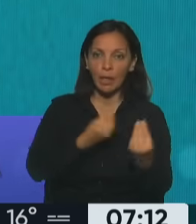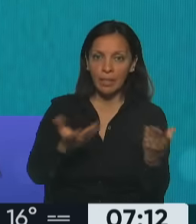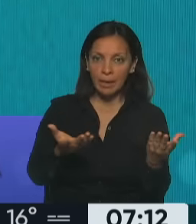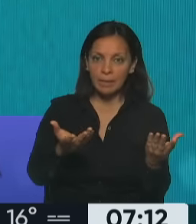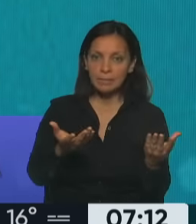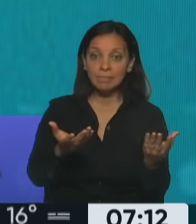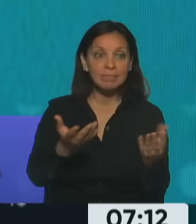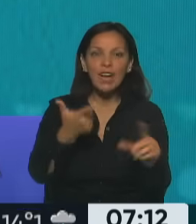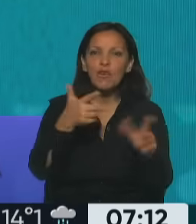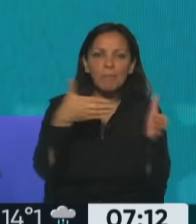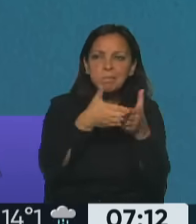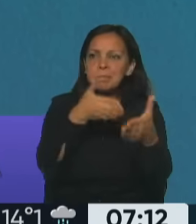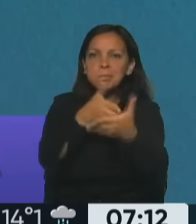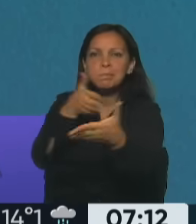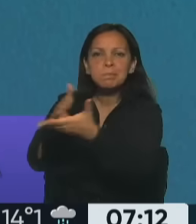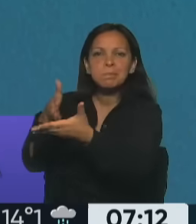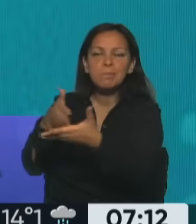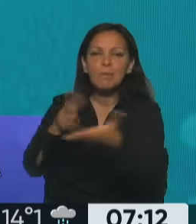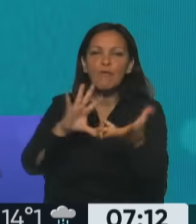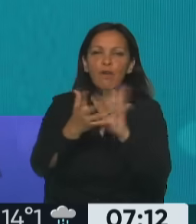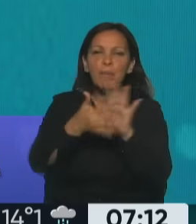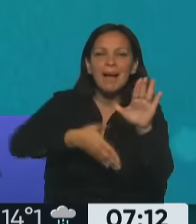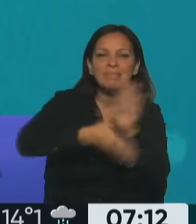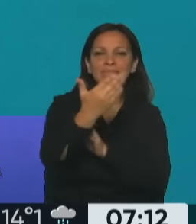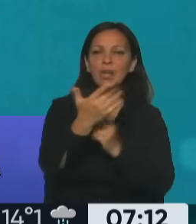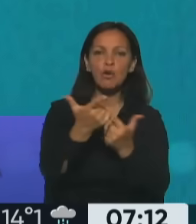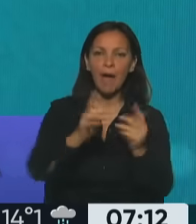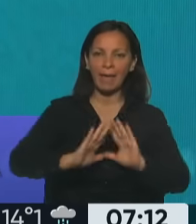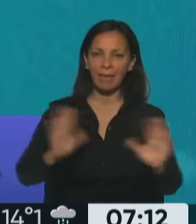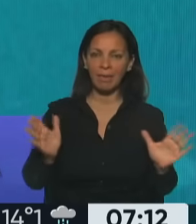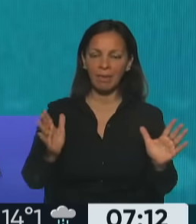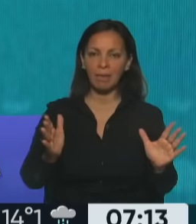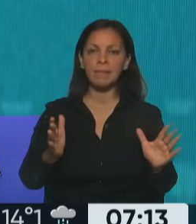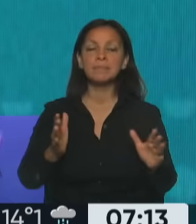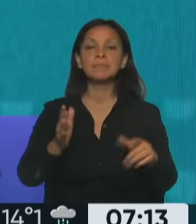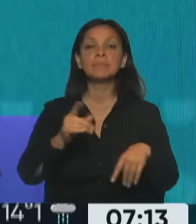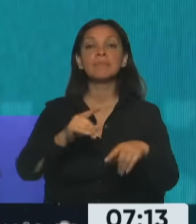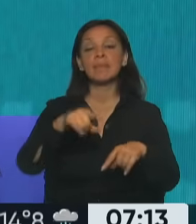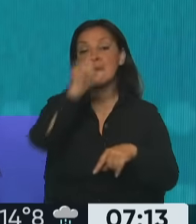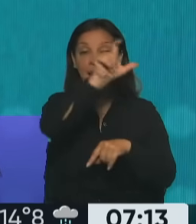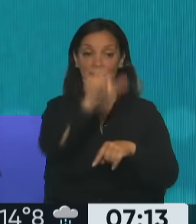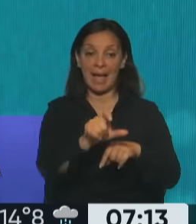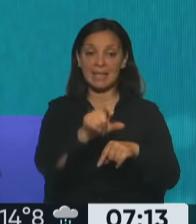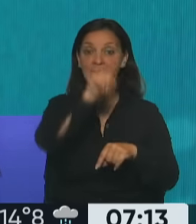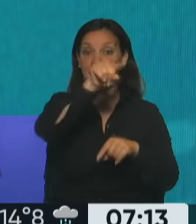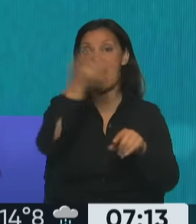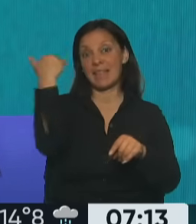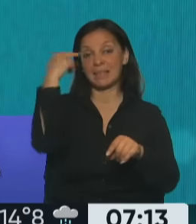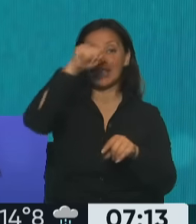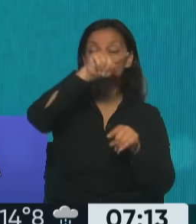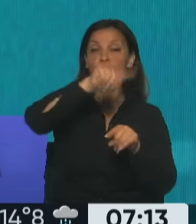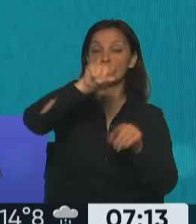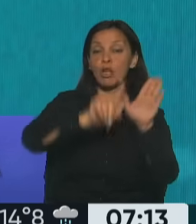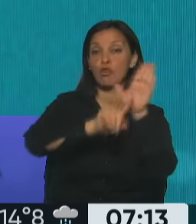No pueden salir. No hay manera de salir. No hay manera de salir del enclave. Los que estaban en el norte se trasladaron al sur. Hablamos de